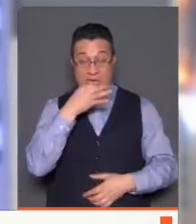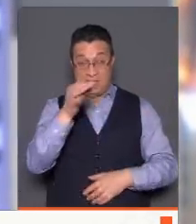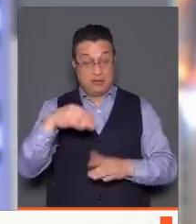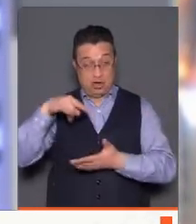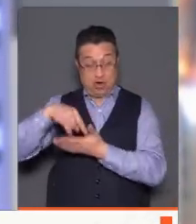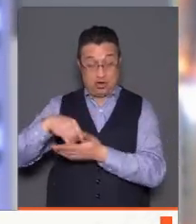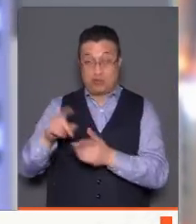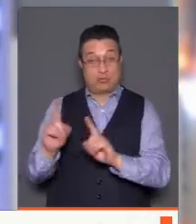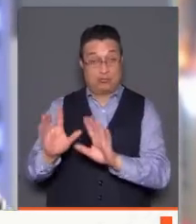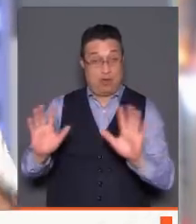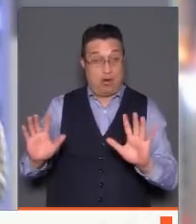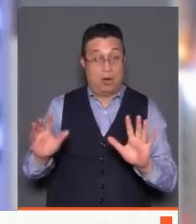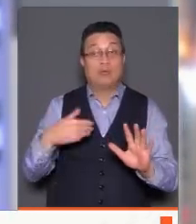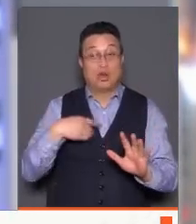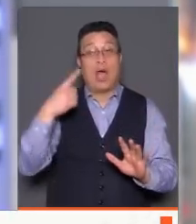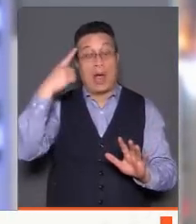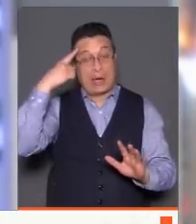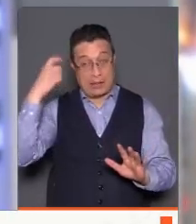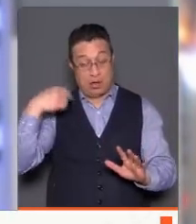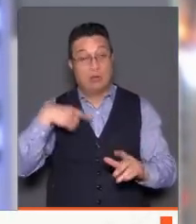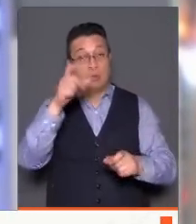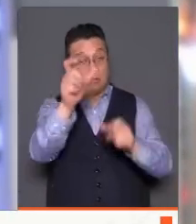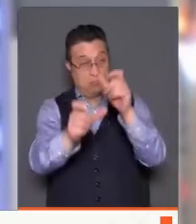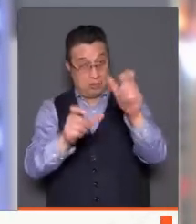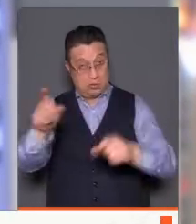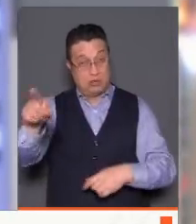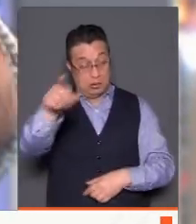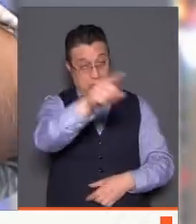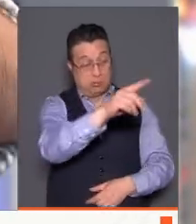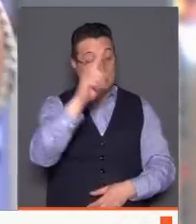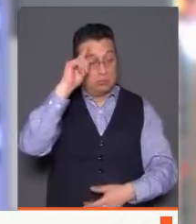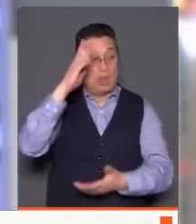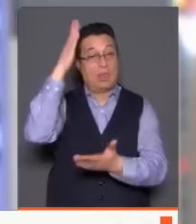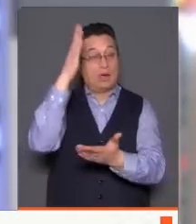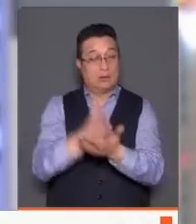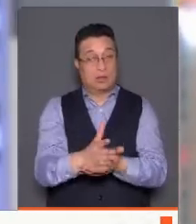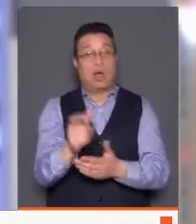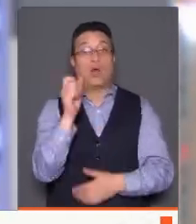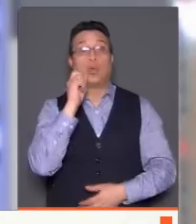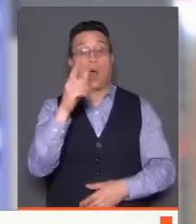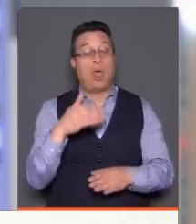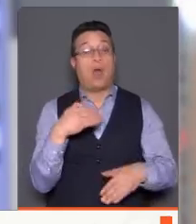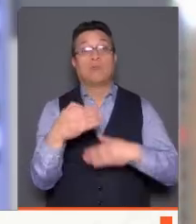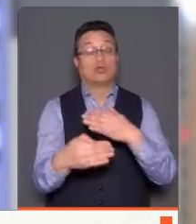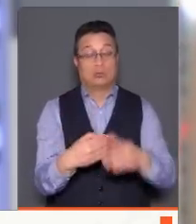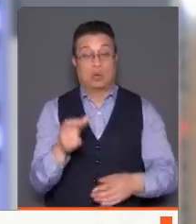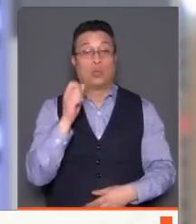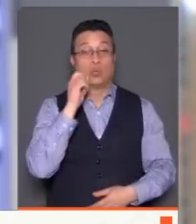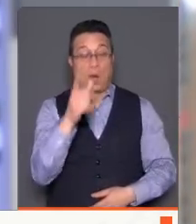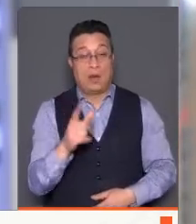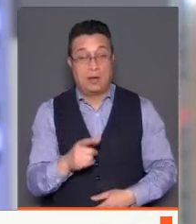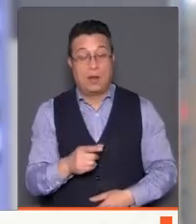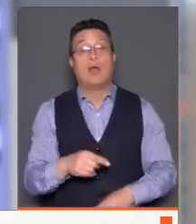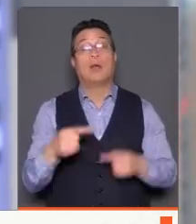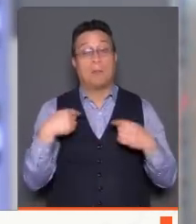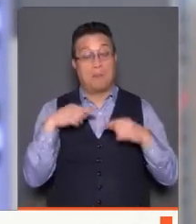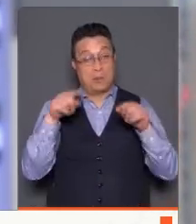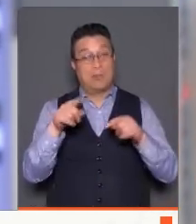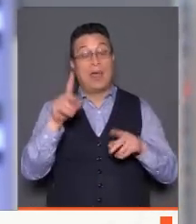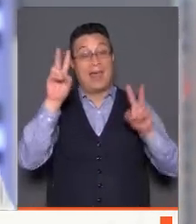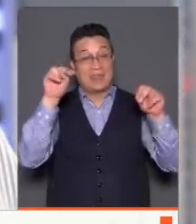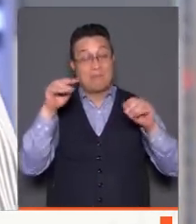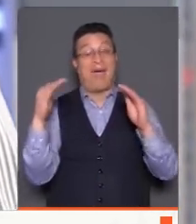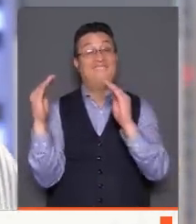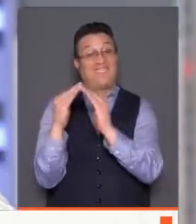creo que lo lógico es que la ciudadanía determine cuál debiera ser el procedimiento. ¿Ya? Sin embargo, creo que el tema famoso de la vivienda... A